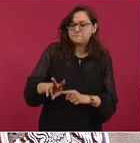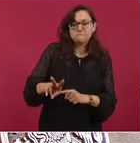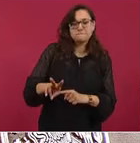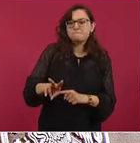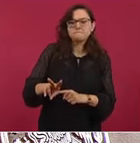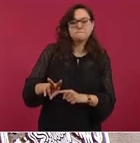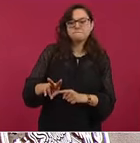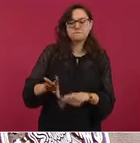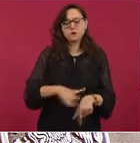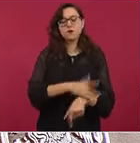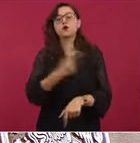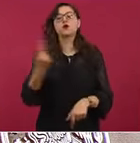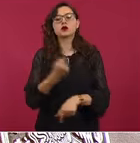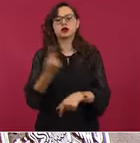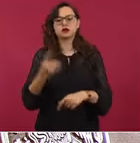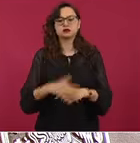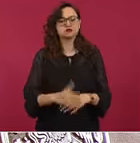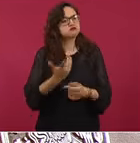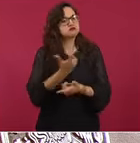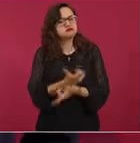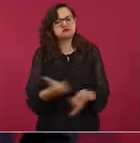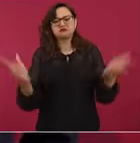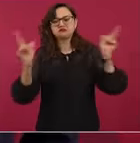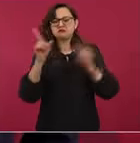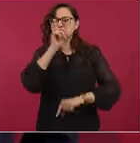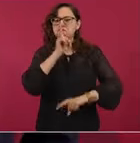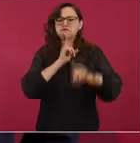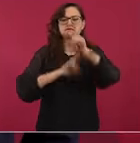¿Se puede calumniar impunemente?